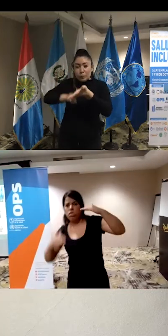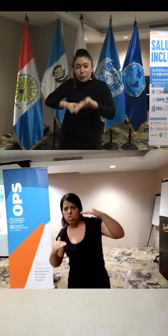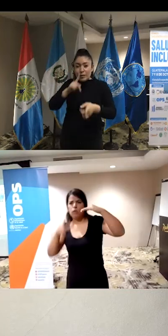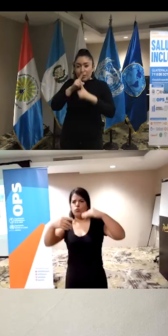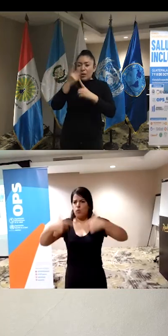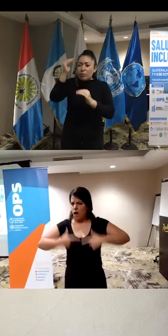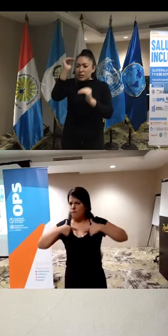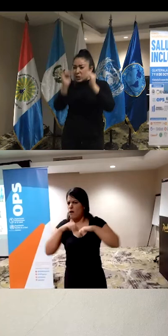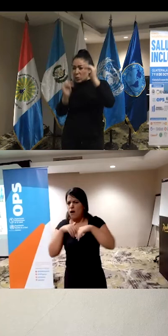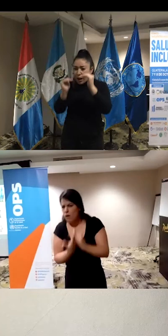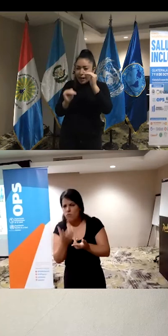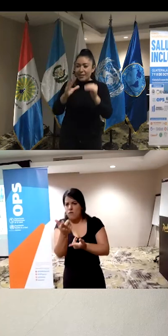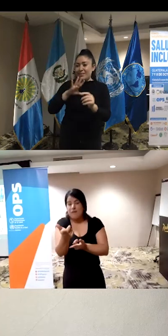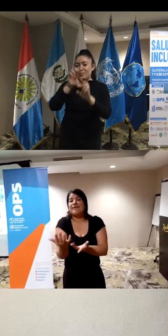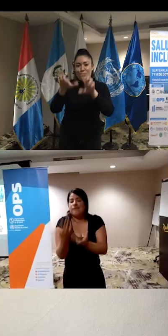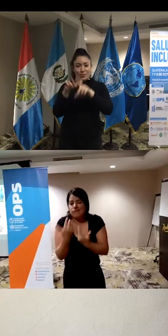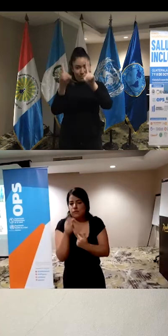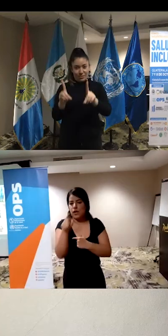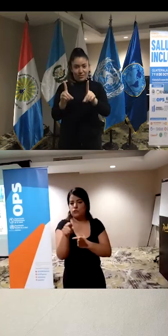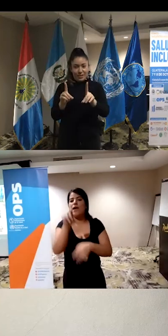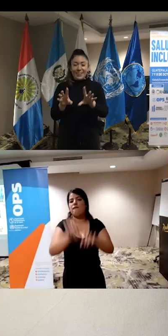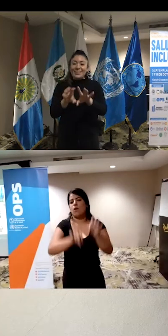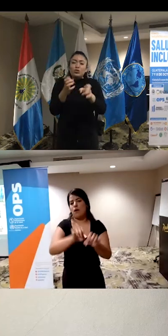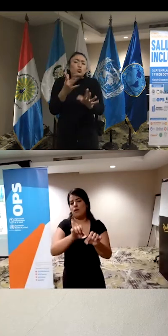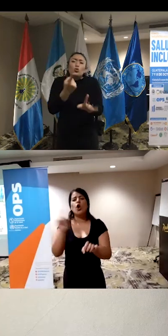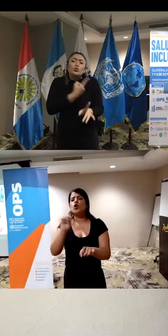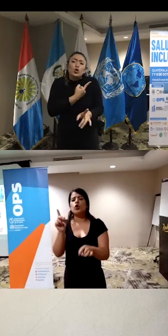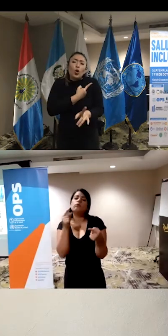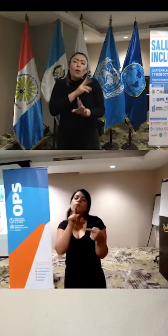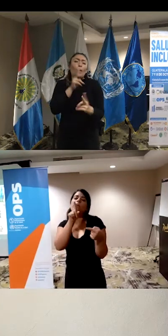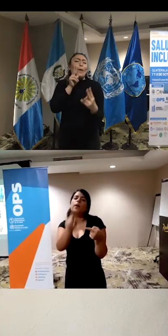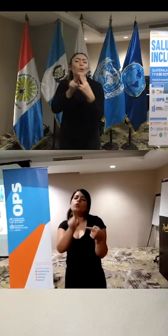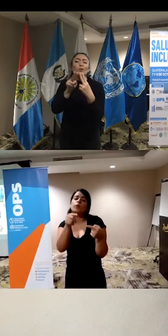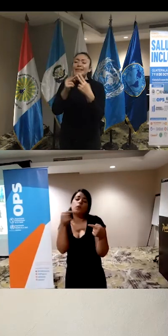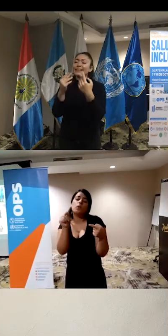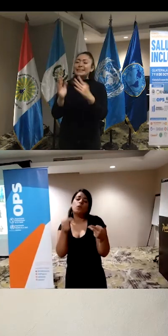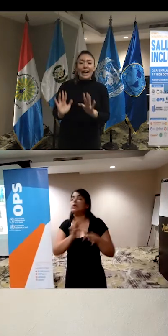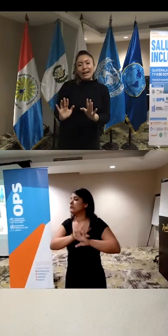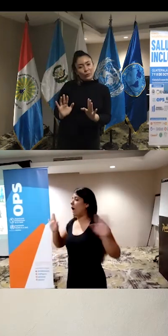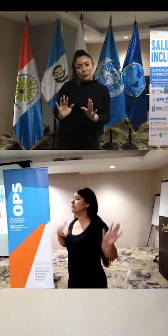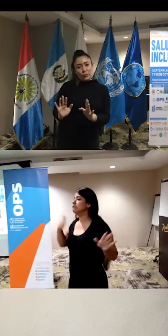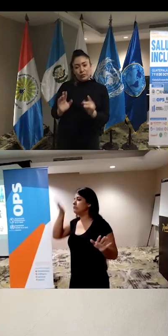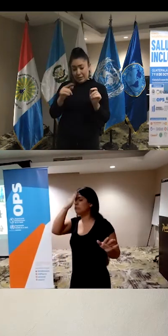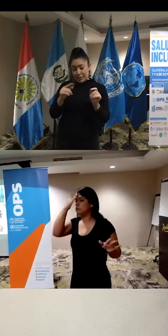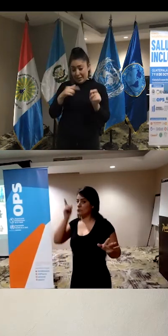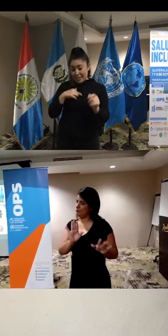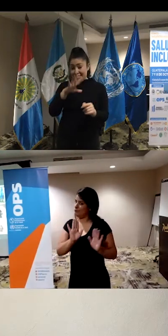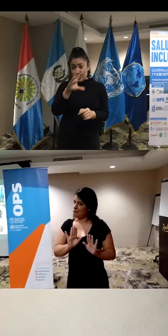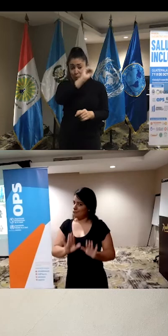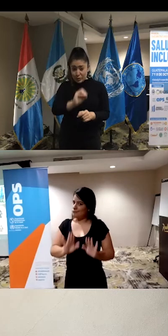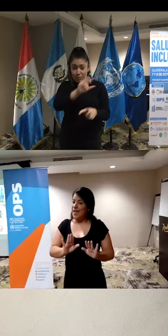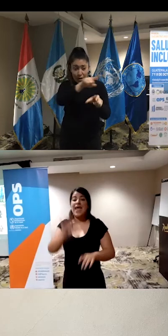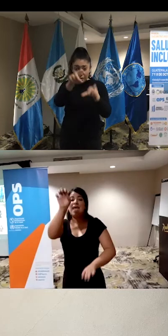las personas con discapacidad. Entonces, no solo es conocer, bueno, el 5% de las